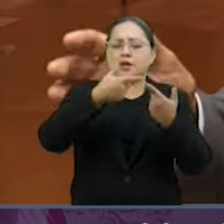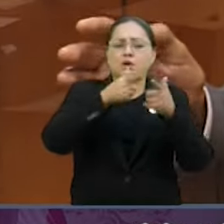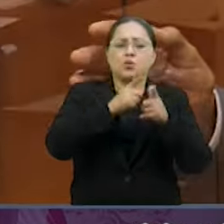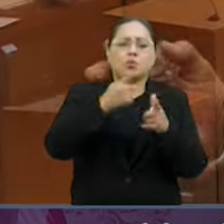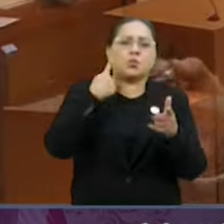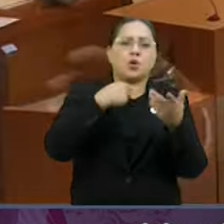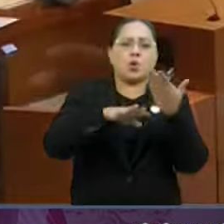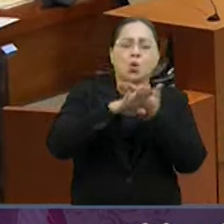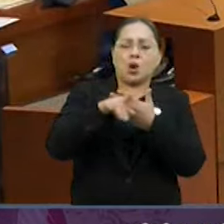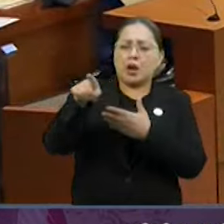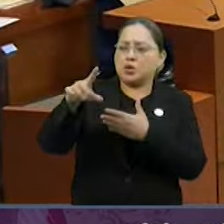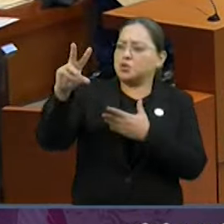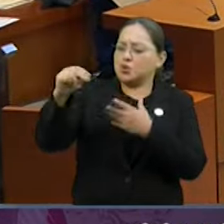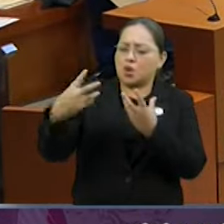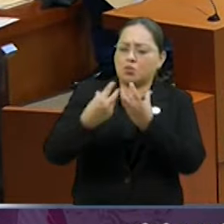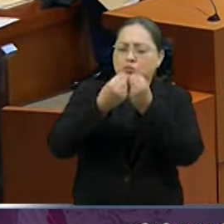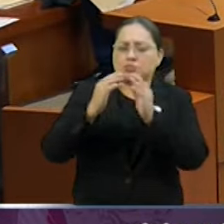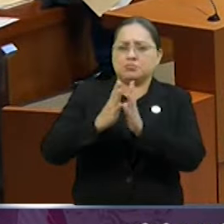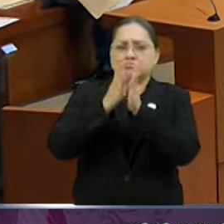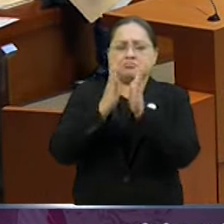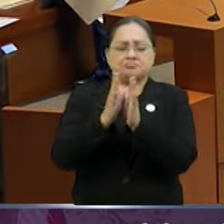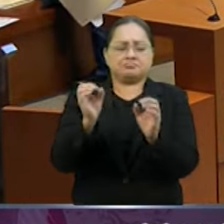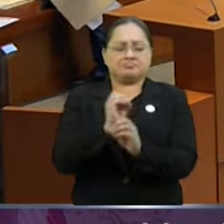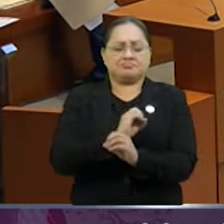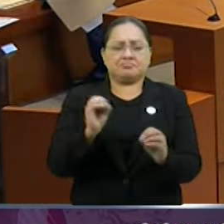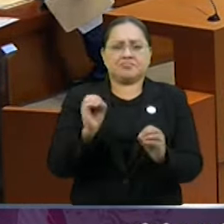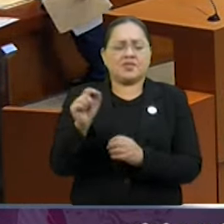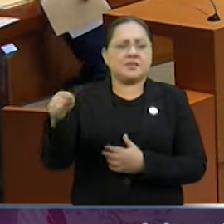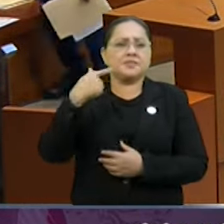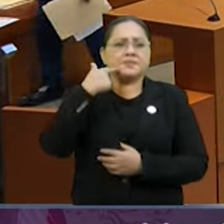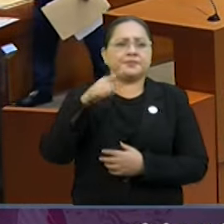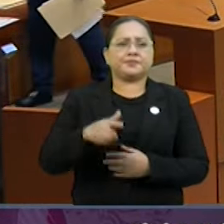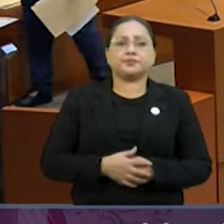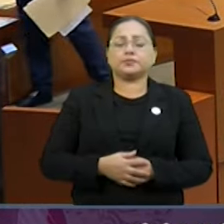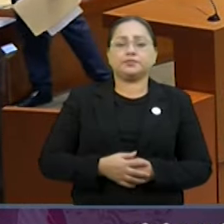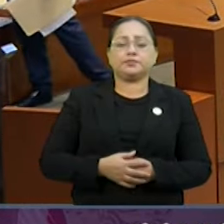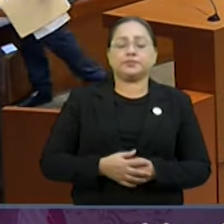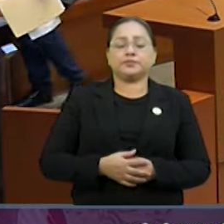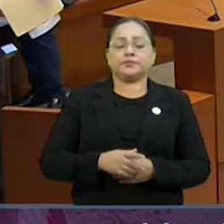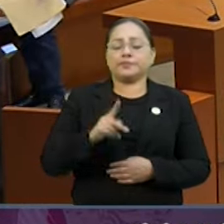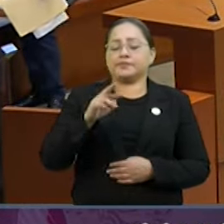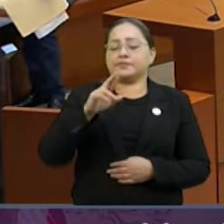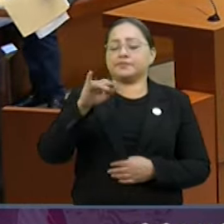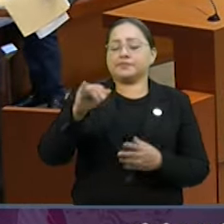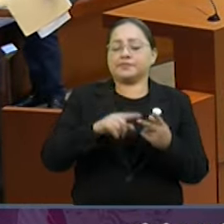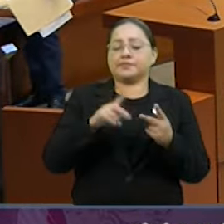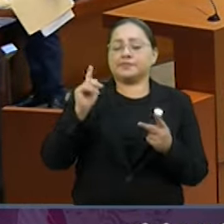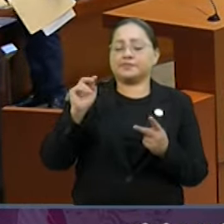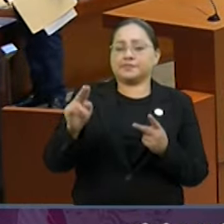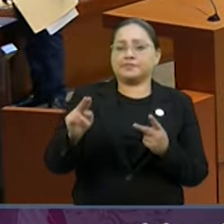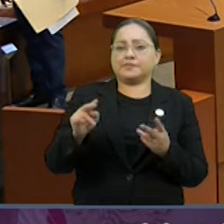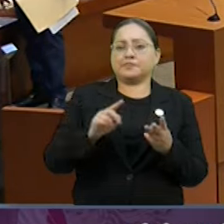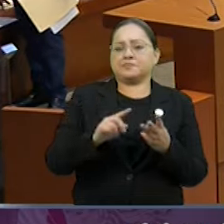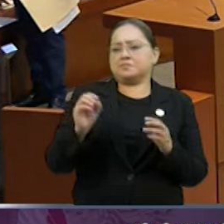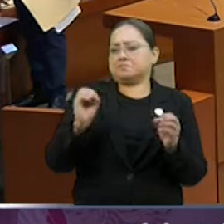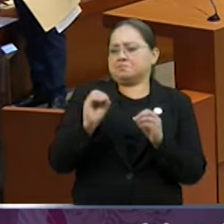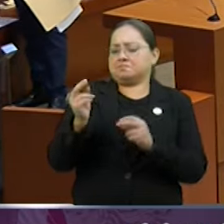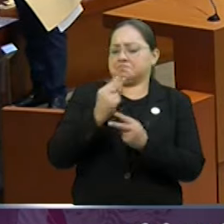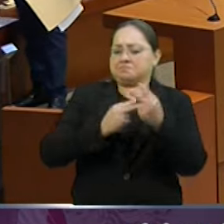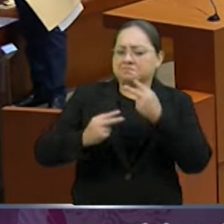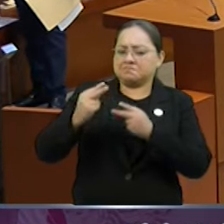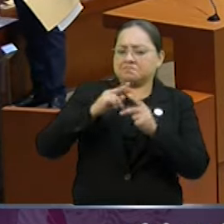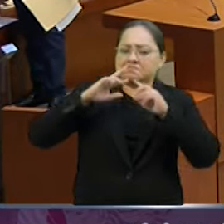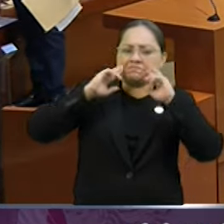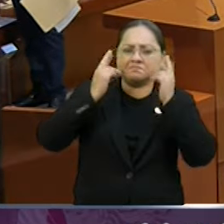que decidió no participar en los trabajos de comisiones. PRI y PAN brillaron por su ausencia. En